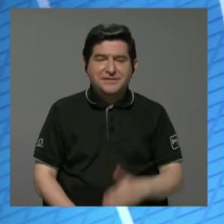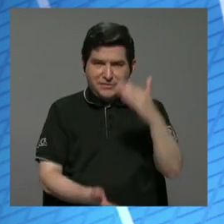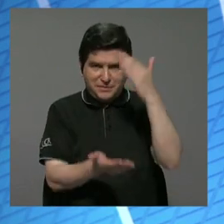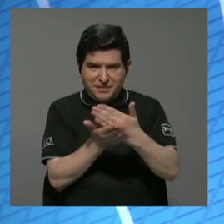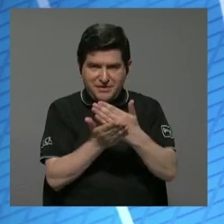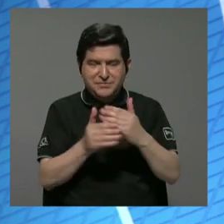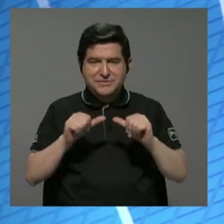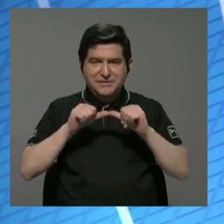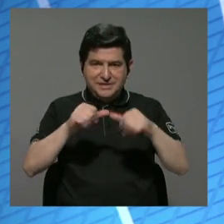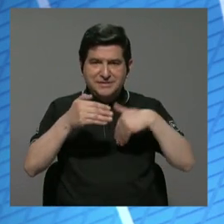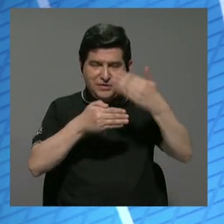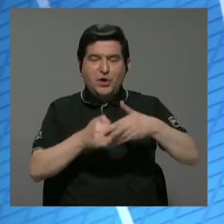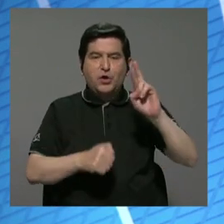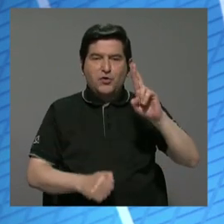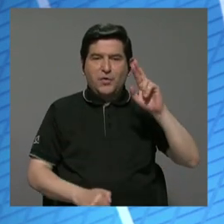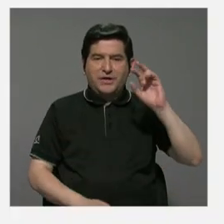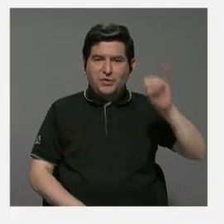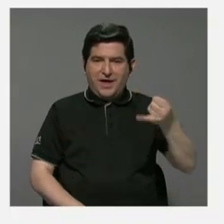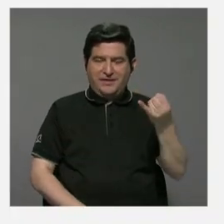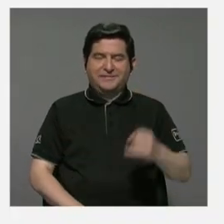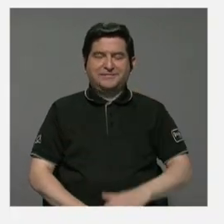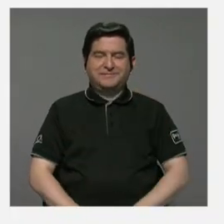y regresan con Roberto.